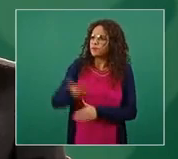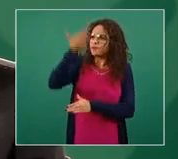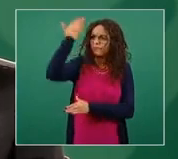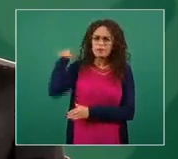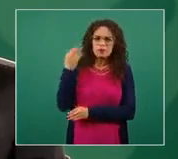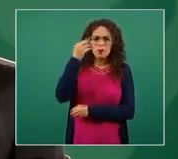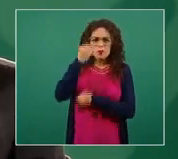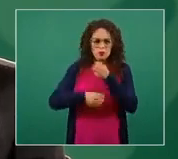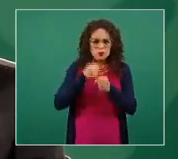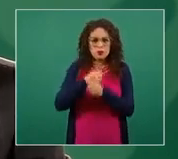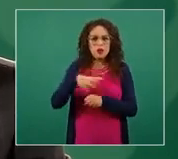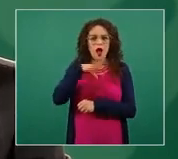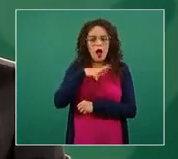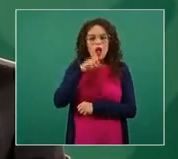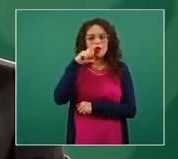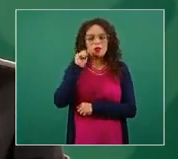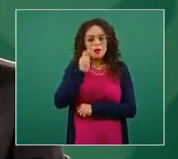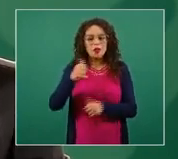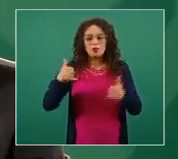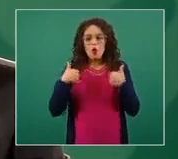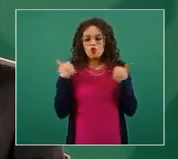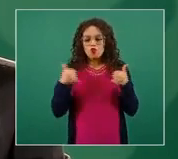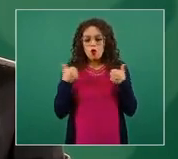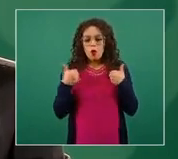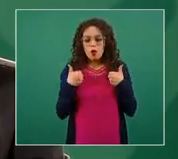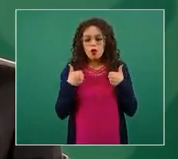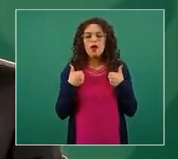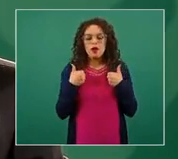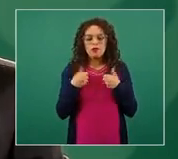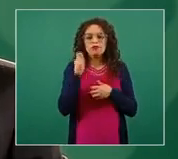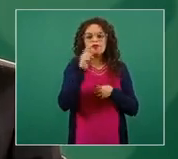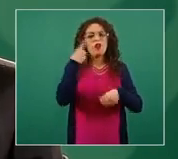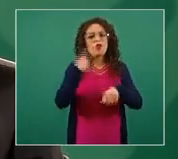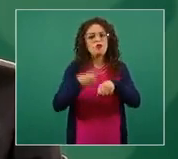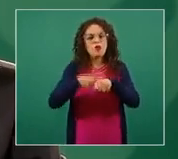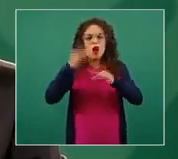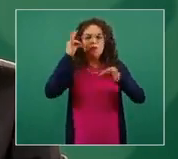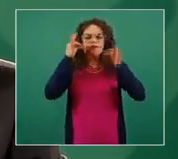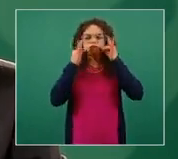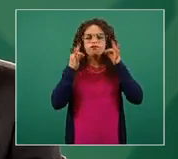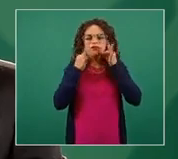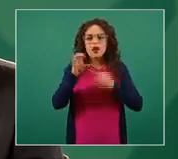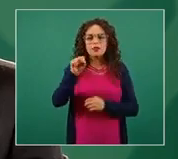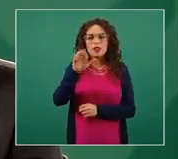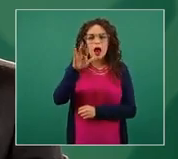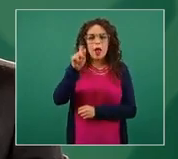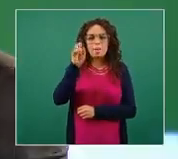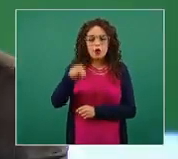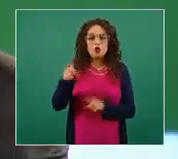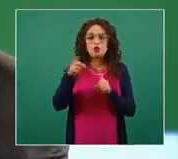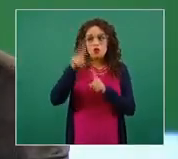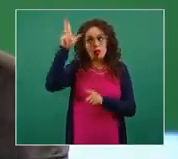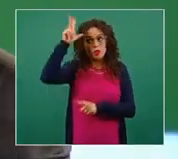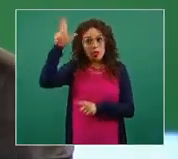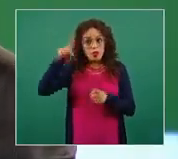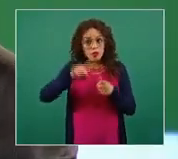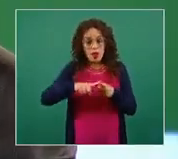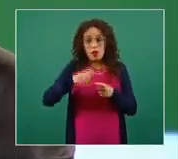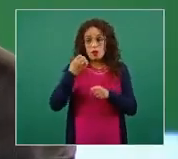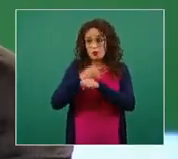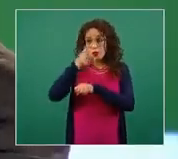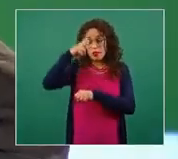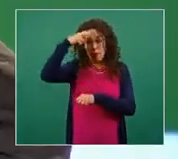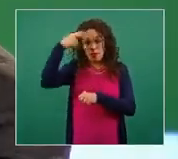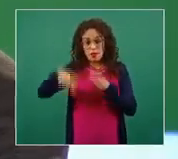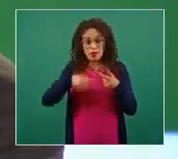en adolescentes, principalmente en la región centro del país, Hidalgo y Estado de México. Se identificó que